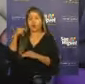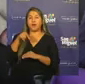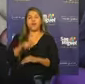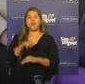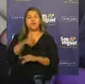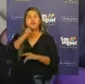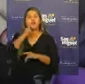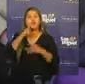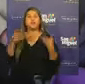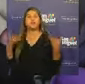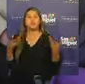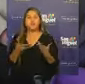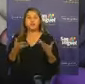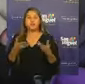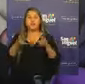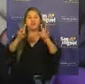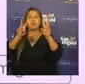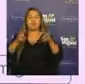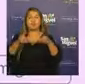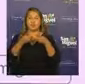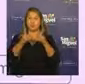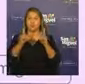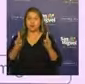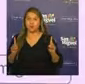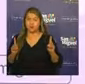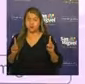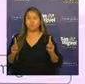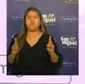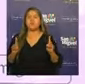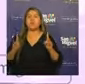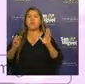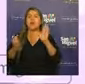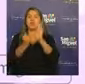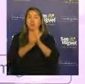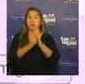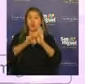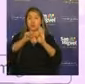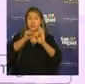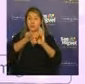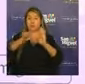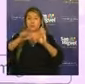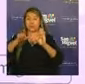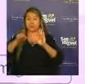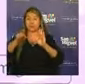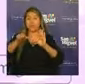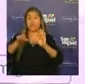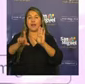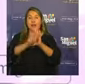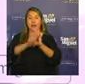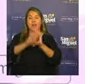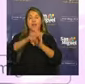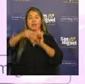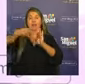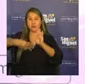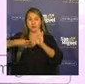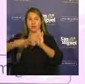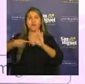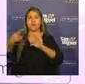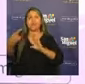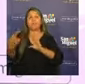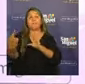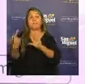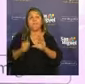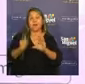es un ejercicio democrático. Más allá de que el artículo 67 de la Ley Orgánica Constitucional